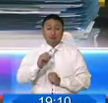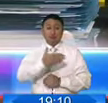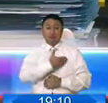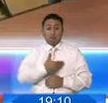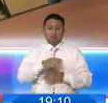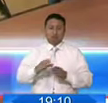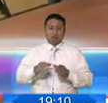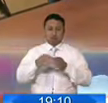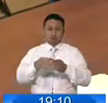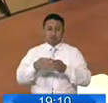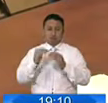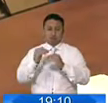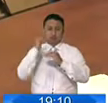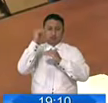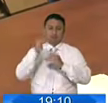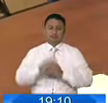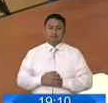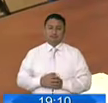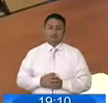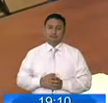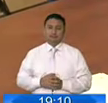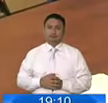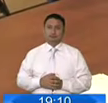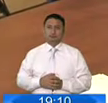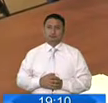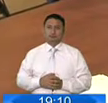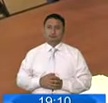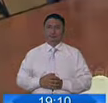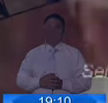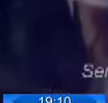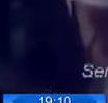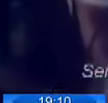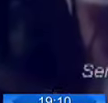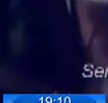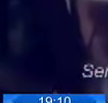un país informó héctor romero